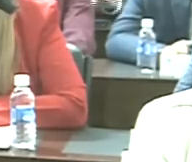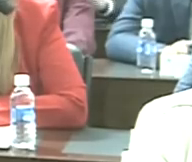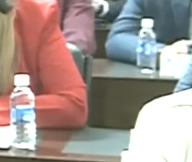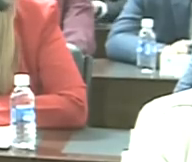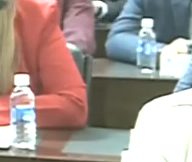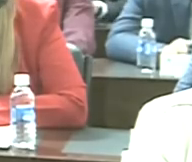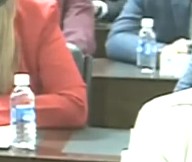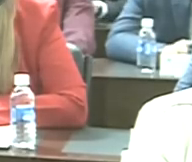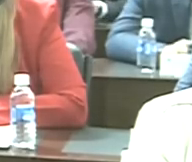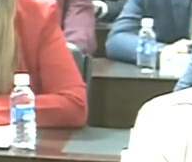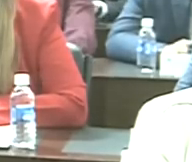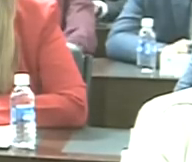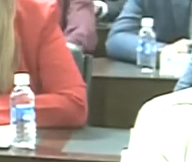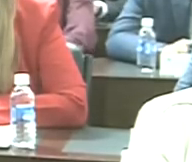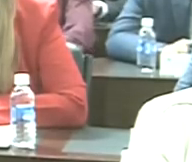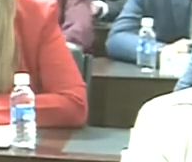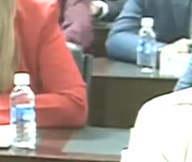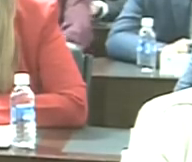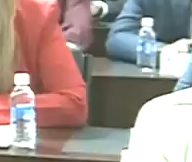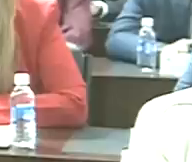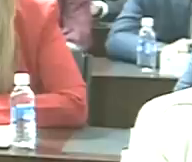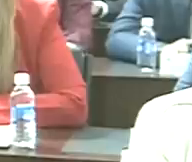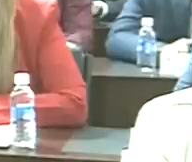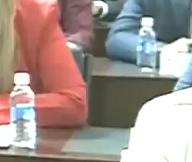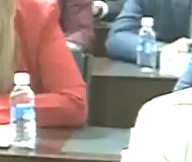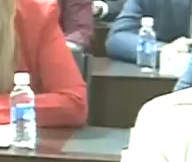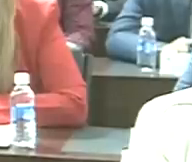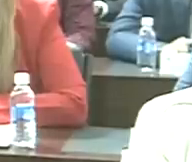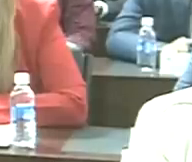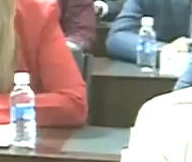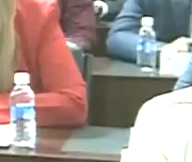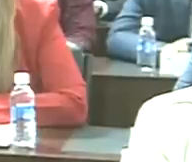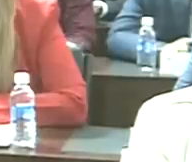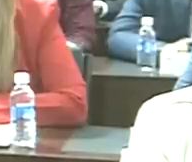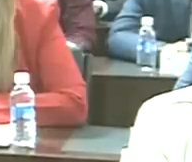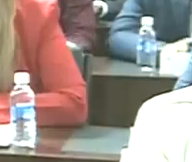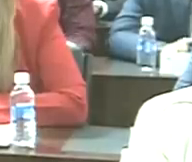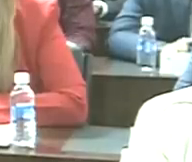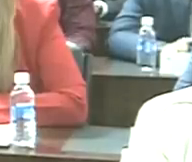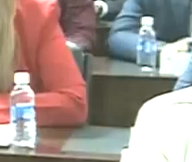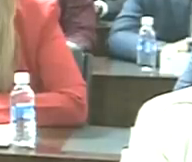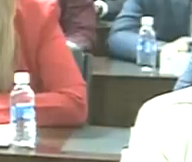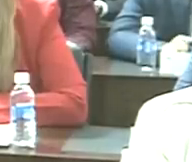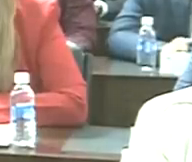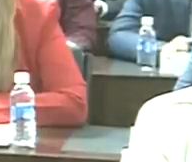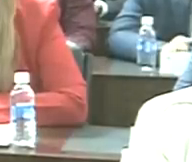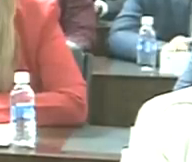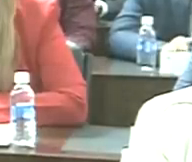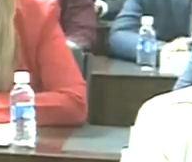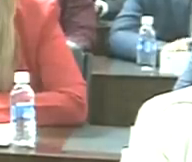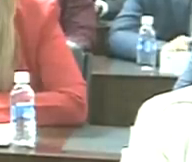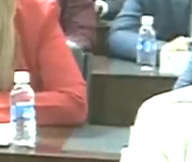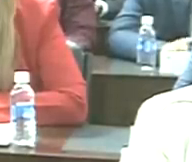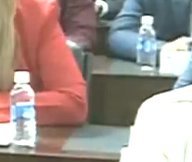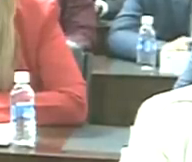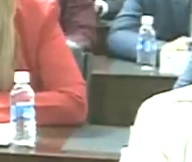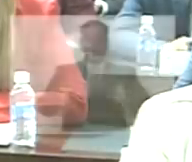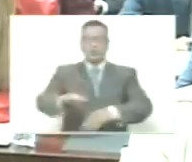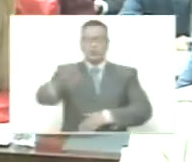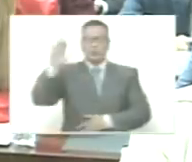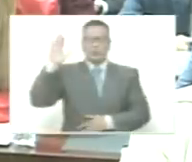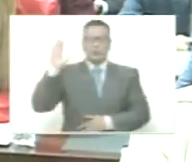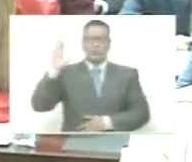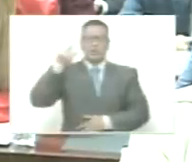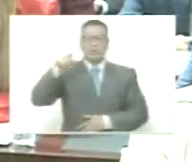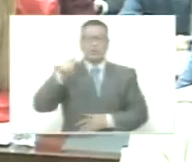Movilización. A ese gran hombre, a Darío, merecido reconocimiento por su lucha y su entrega y compromiso y